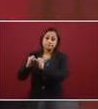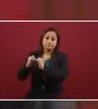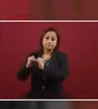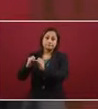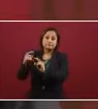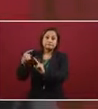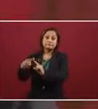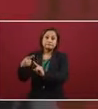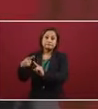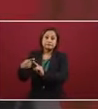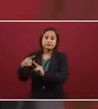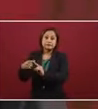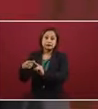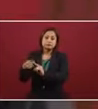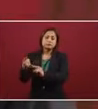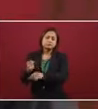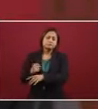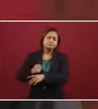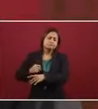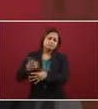de su confianza.